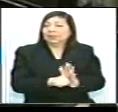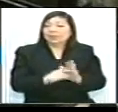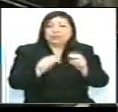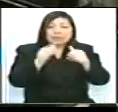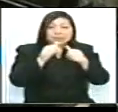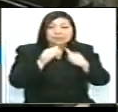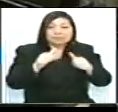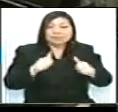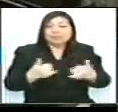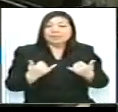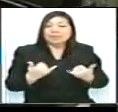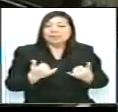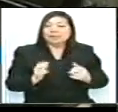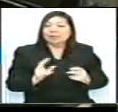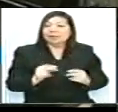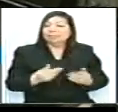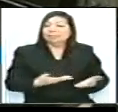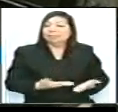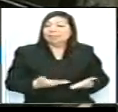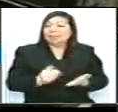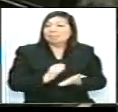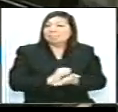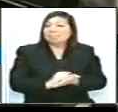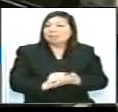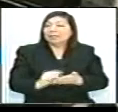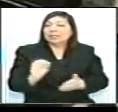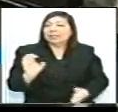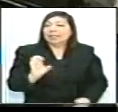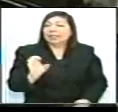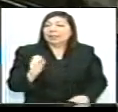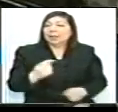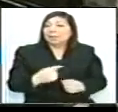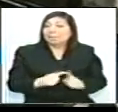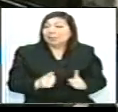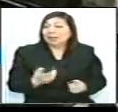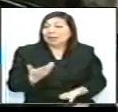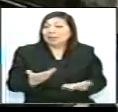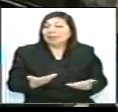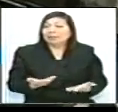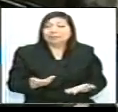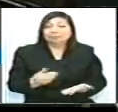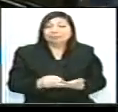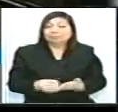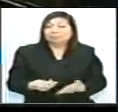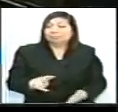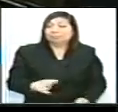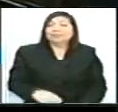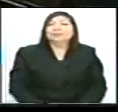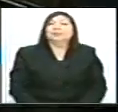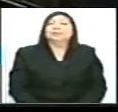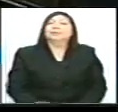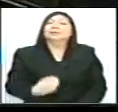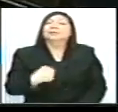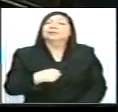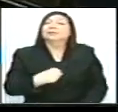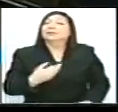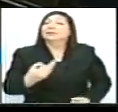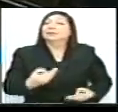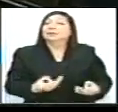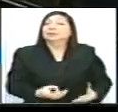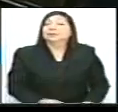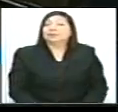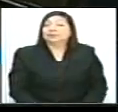Amazonía. Eso nos debe de llegar en el mes de enero. Pero a pesar de ese incremento, nuestro presupuesto